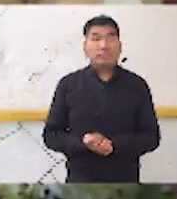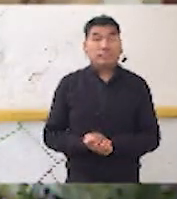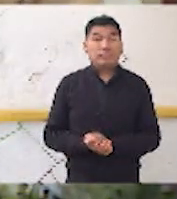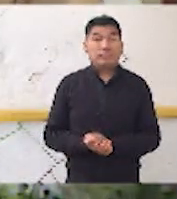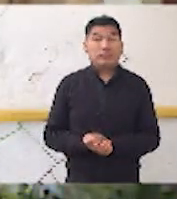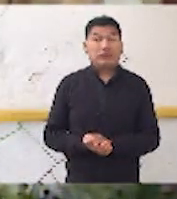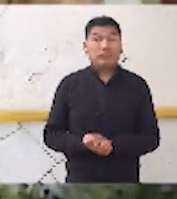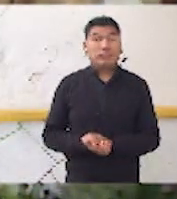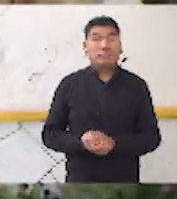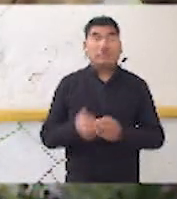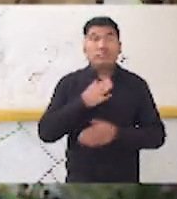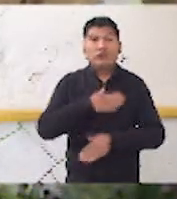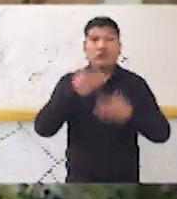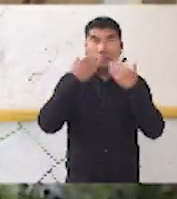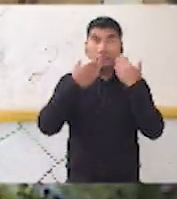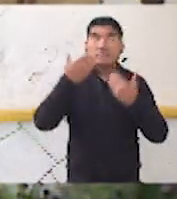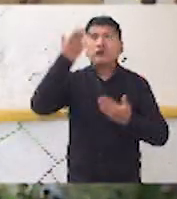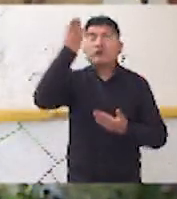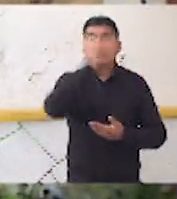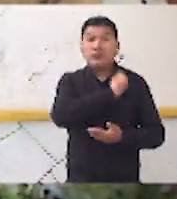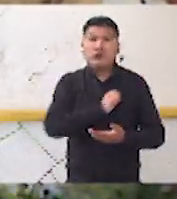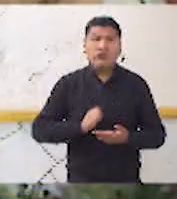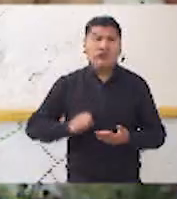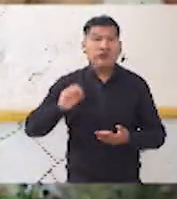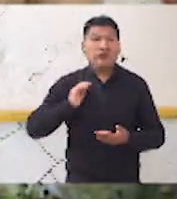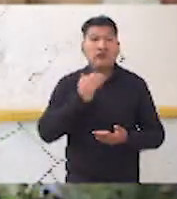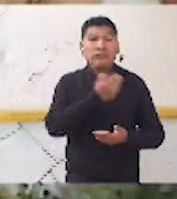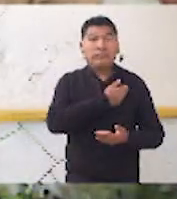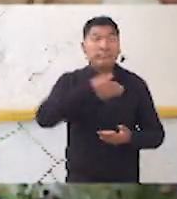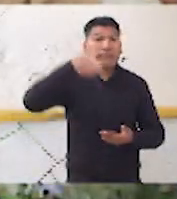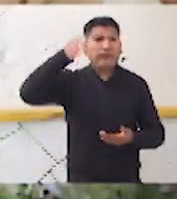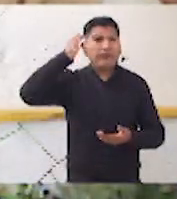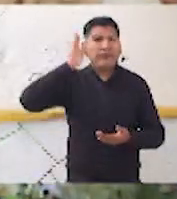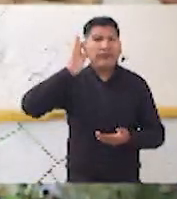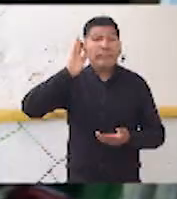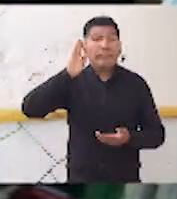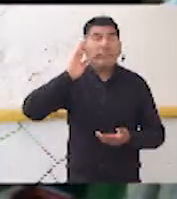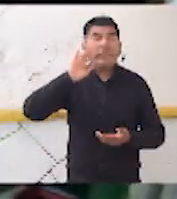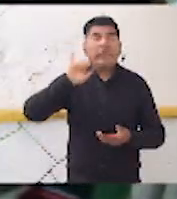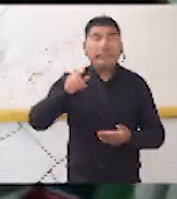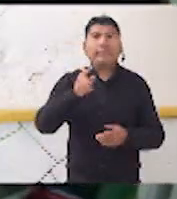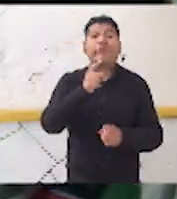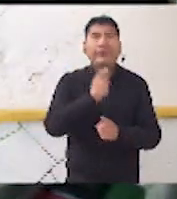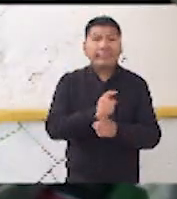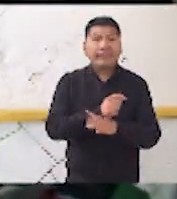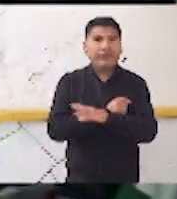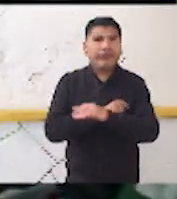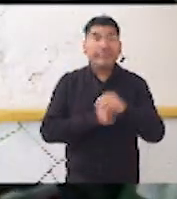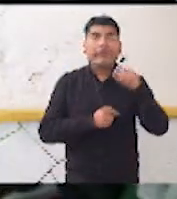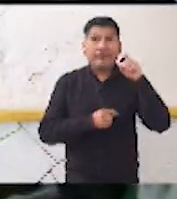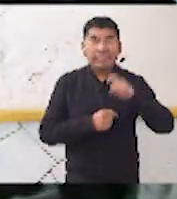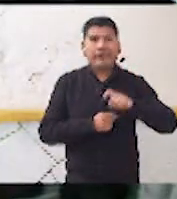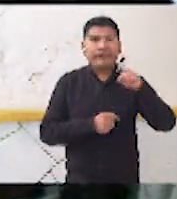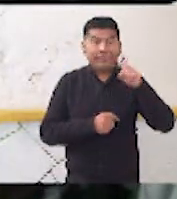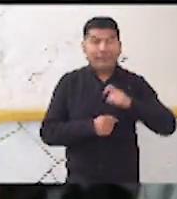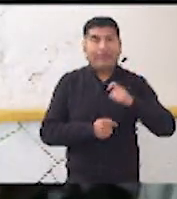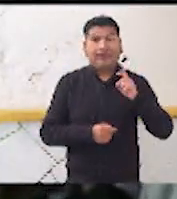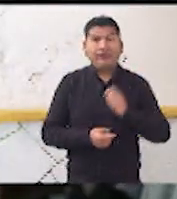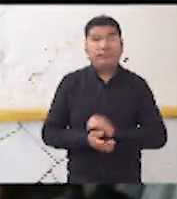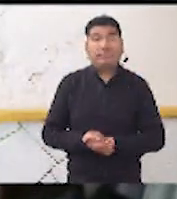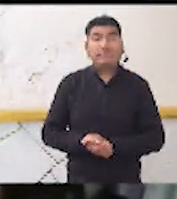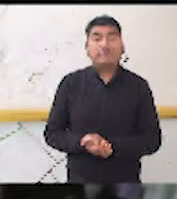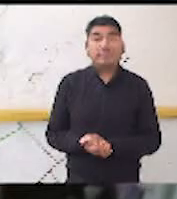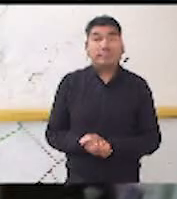Señor. Demos gracias al Señor nuestro Dios. Es justo y